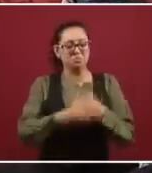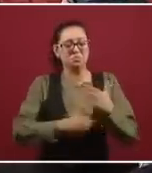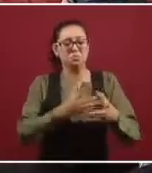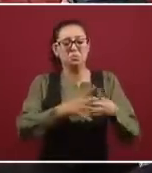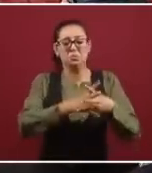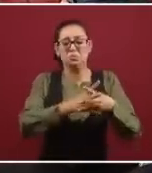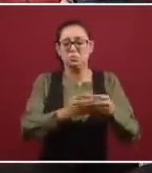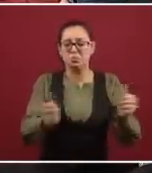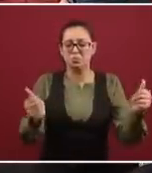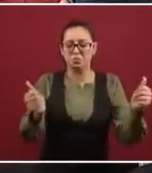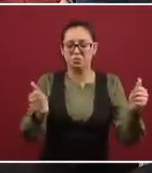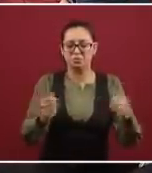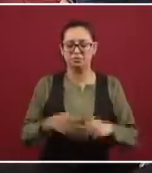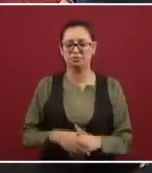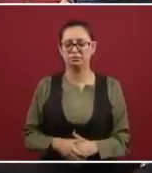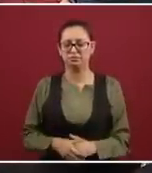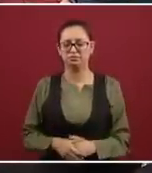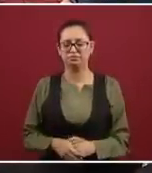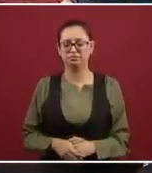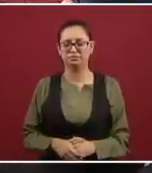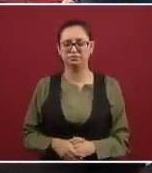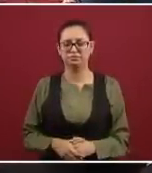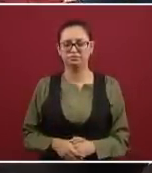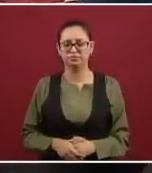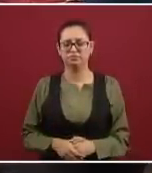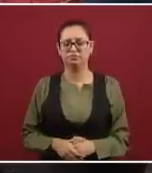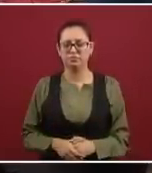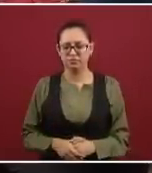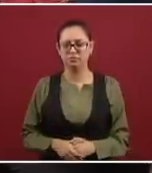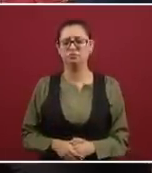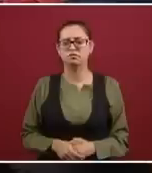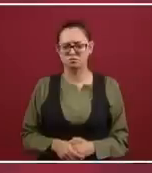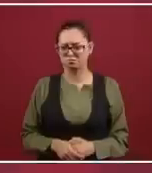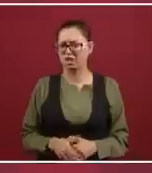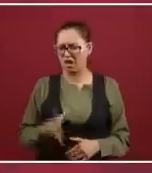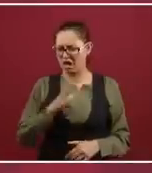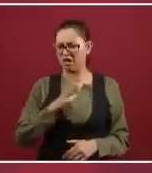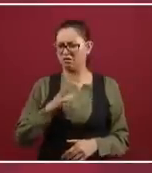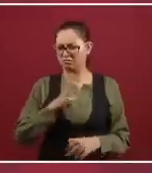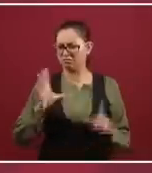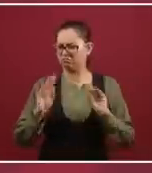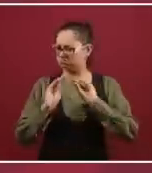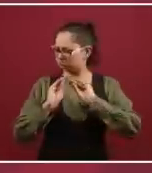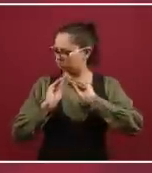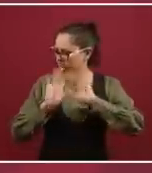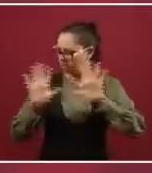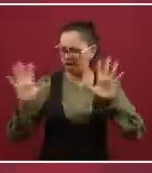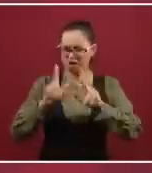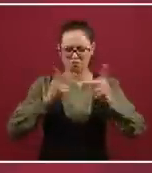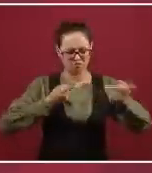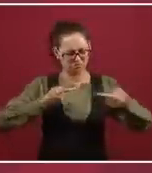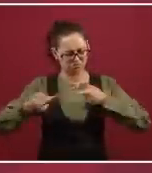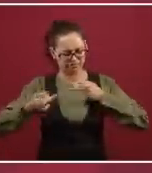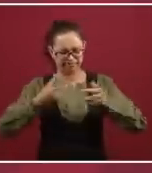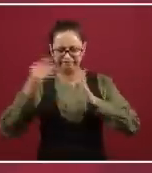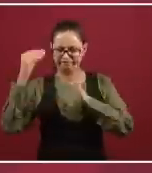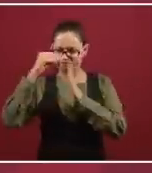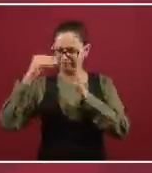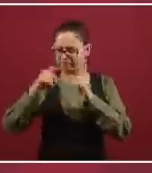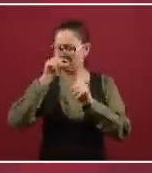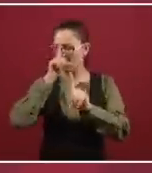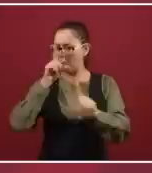puedan producir las drogas. Entonces, sí tenemos claro lo que vamos